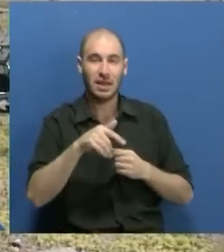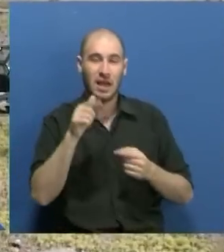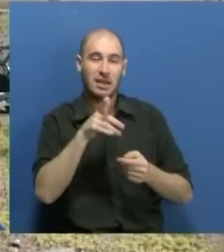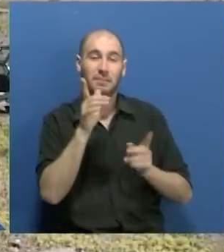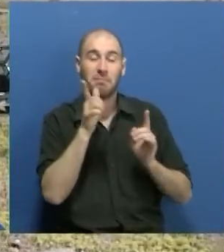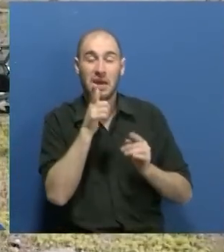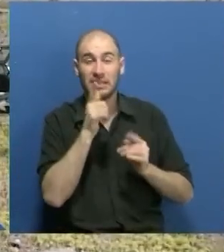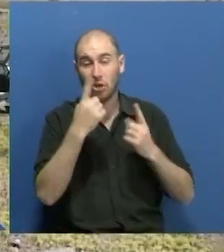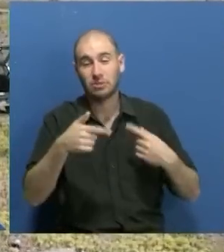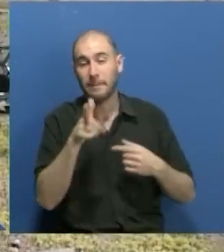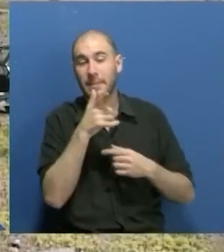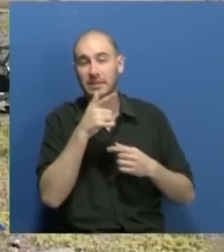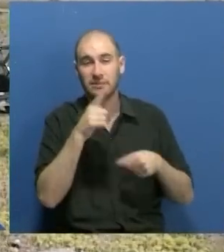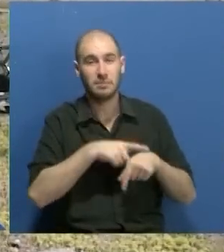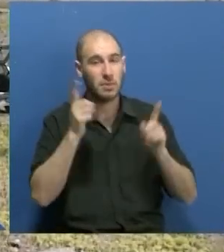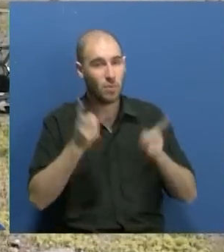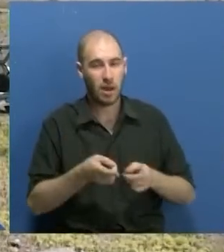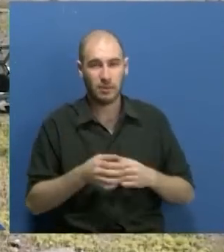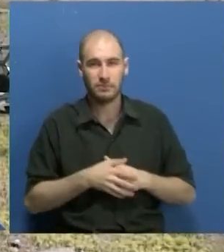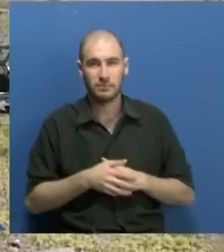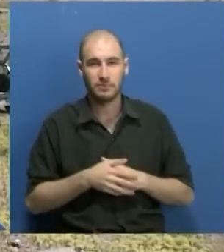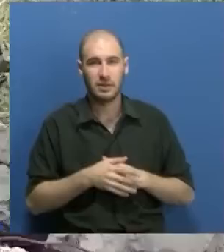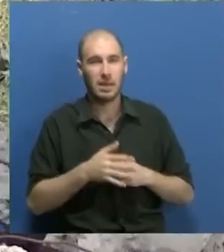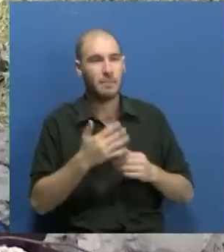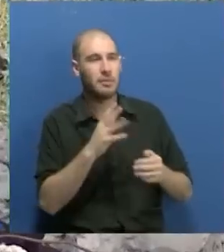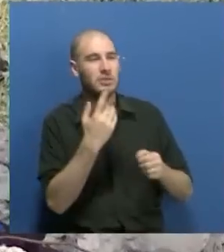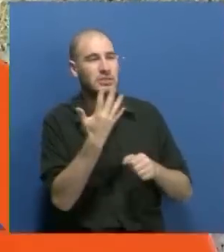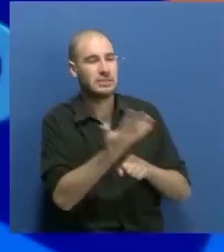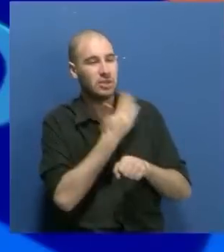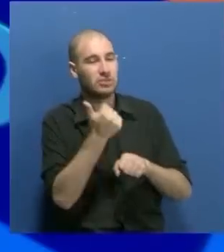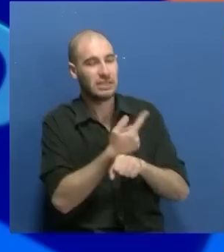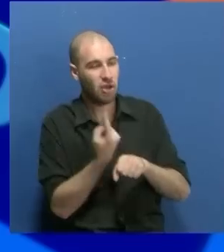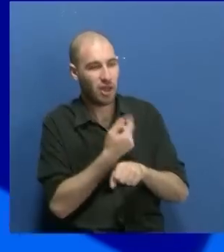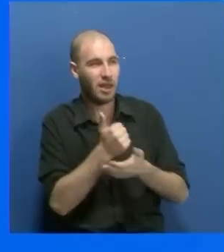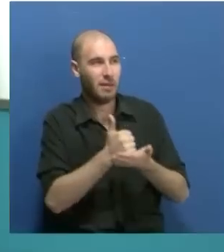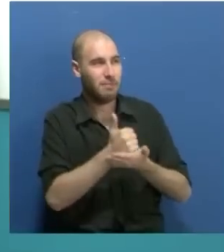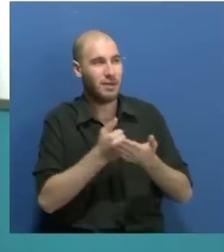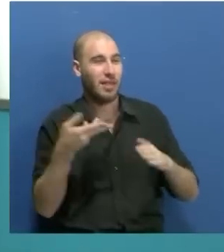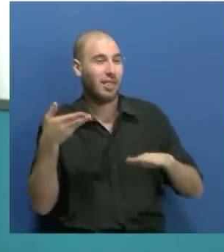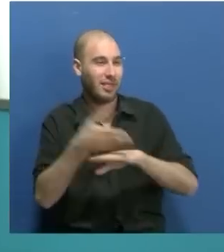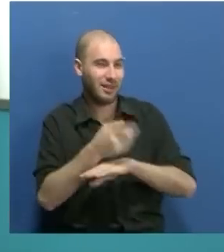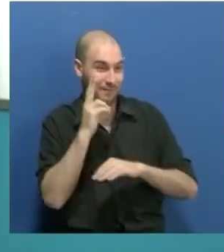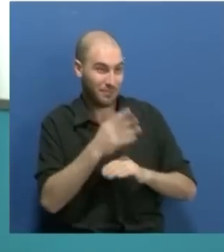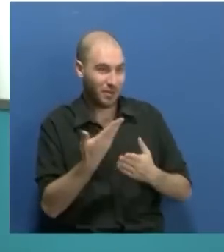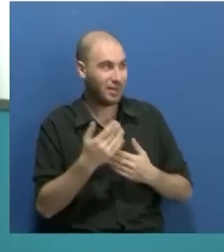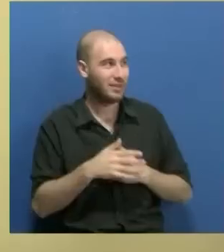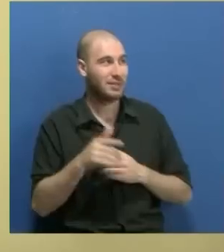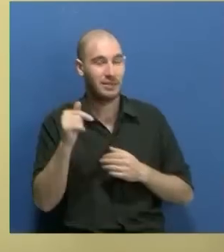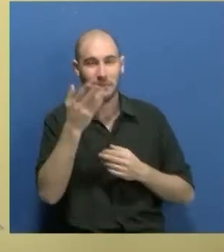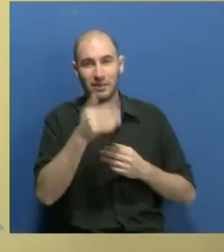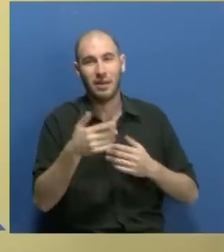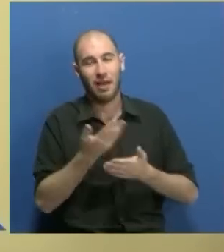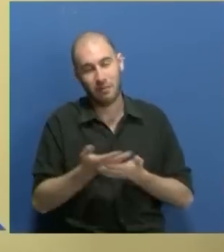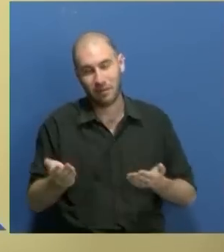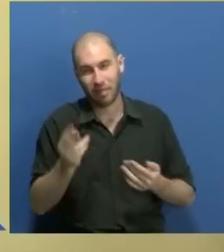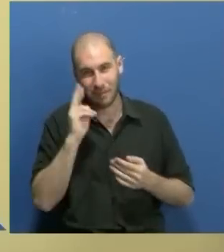correspondido quizás un evento, al mismo evento o un evento similar. Las 5 o 6 horas que tenemos para esperar, podemos ver ese tipo de cosas. Sí, aquellos que se están